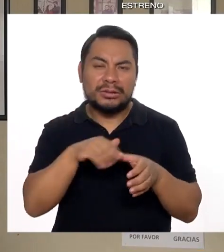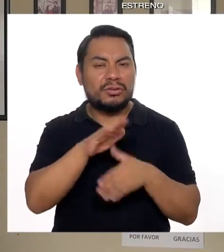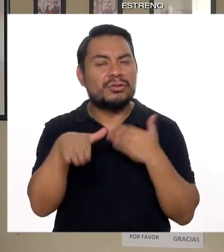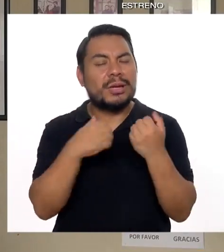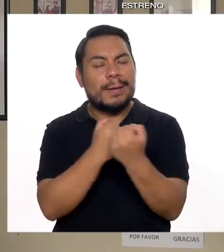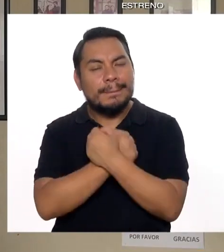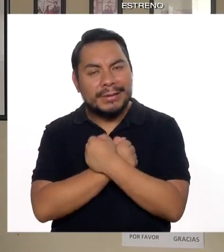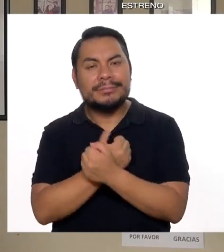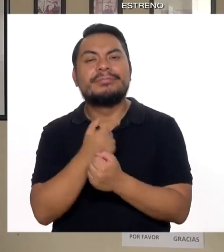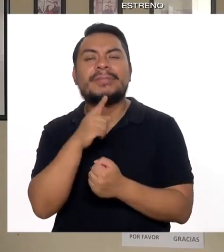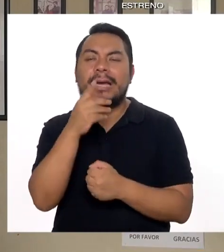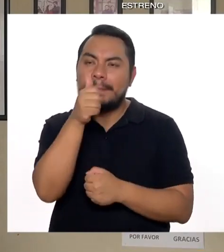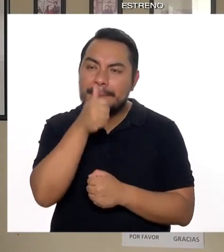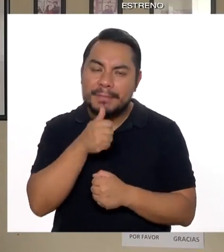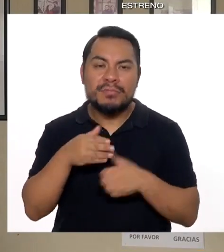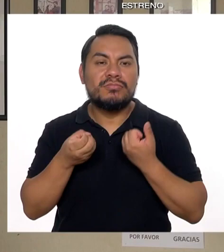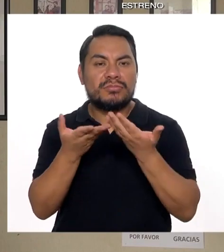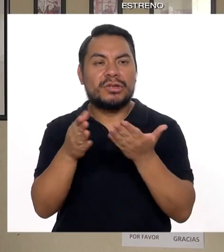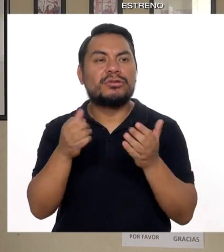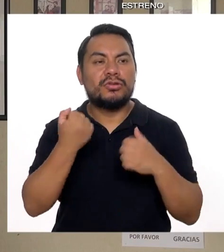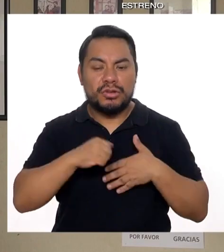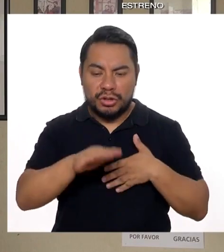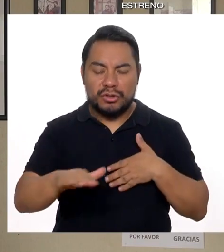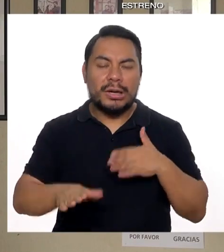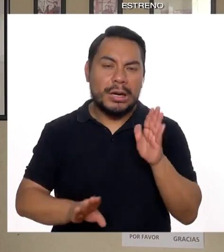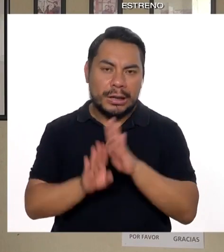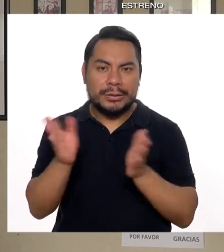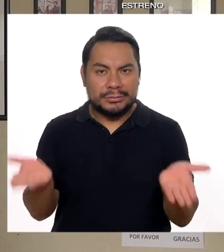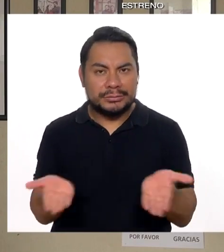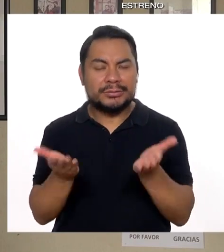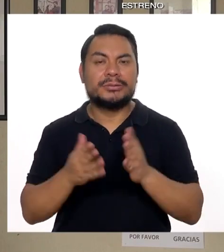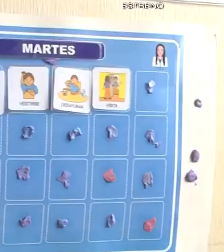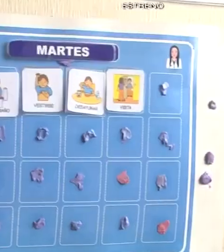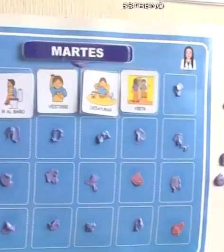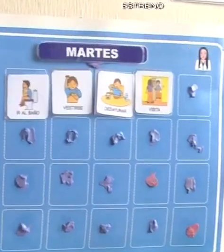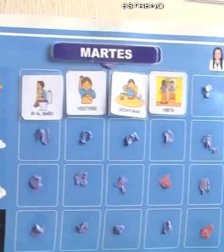bonito que con todo el amor y la paciencia del mundo pueda sacar a sus hijos adelante.